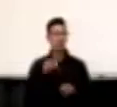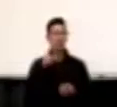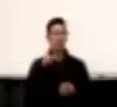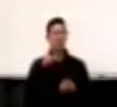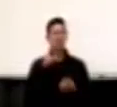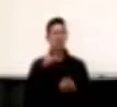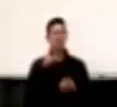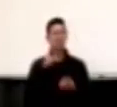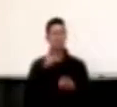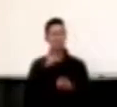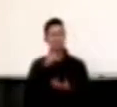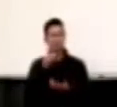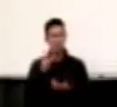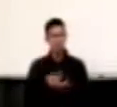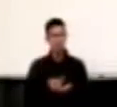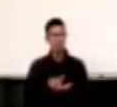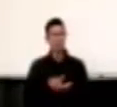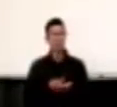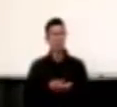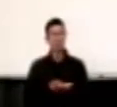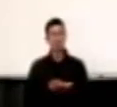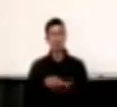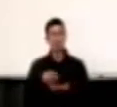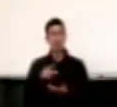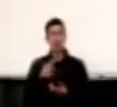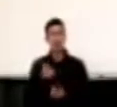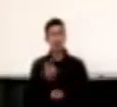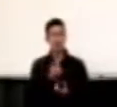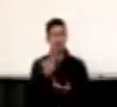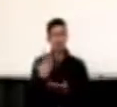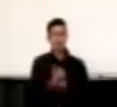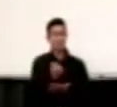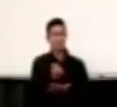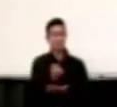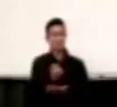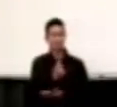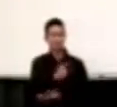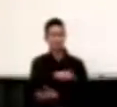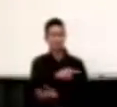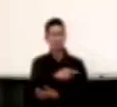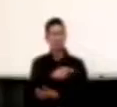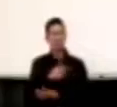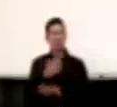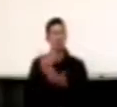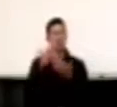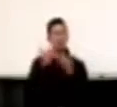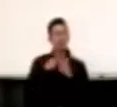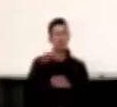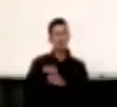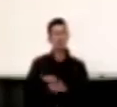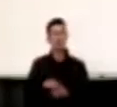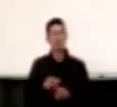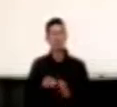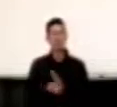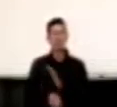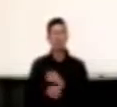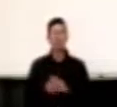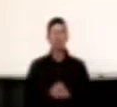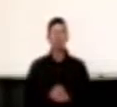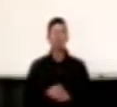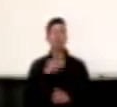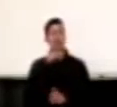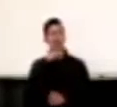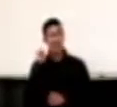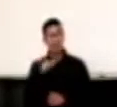literalmente, o han sufrido literalmente, lo que es no tener democracia. Veamos el caso de Alemania. Los alemanes